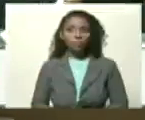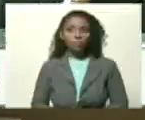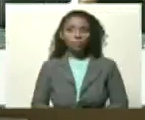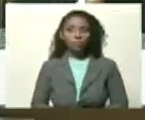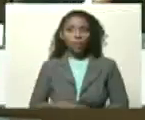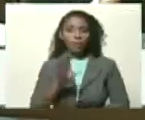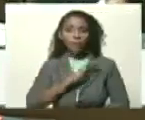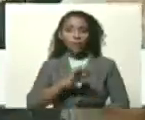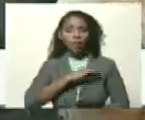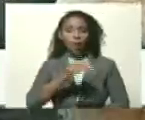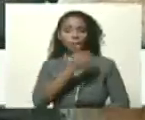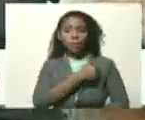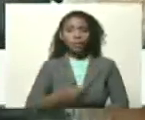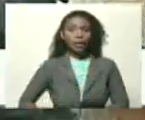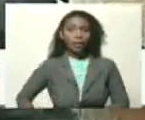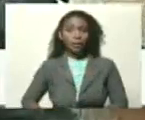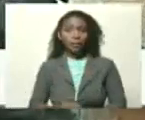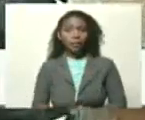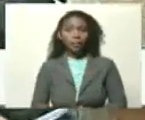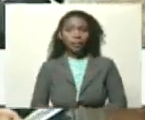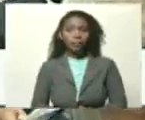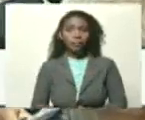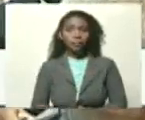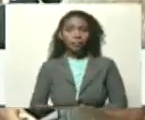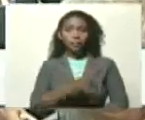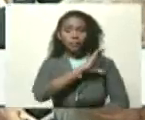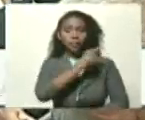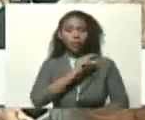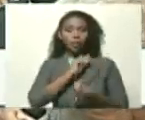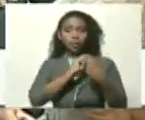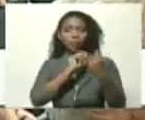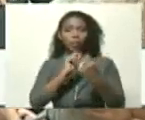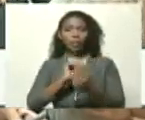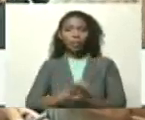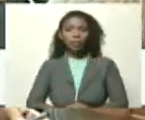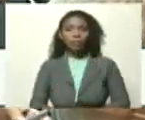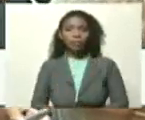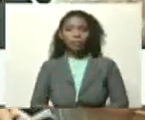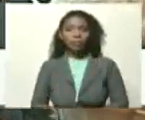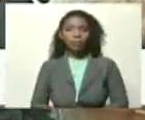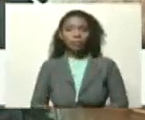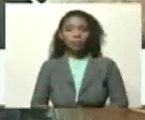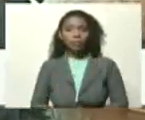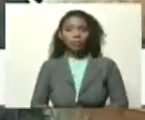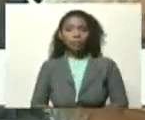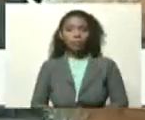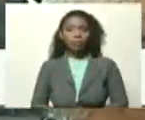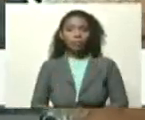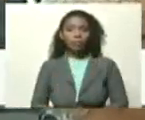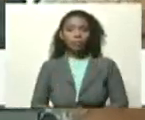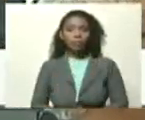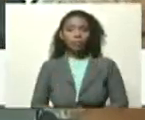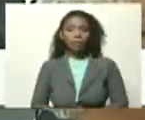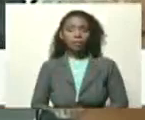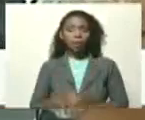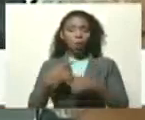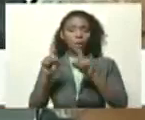Señor presidente, director de debate, mejor dicho, y demás